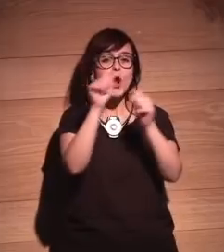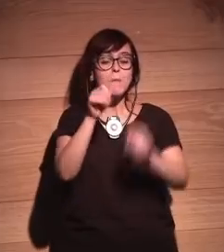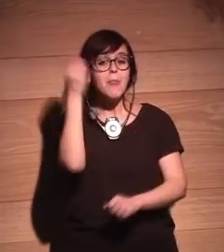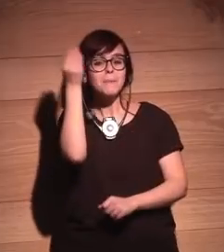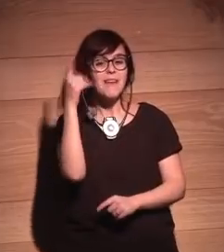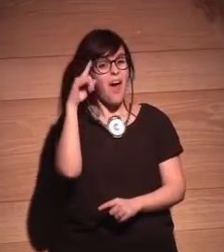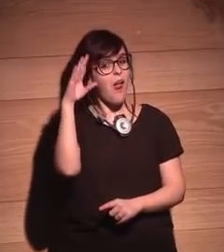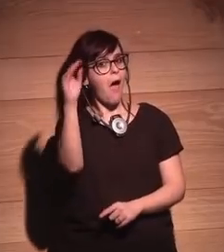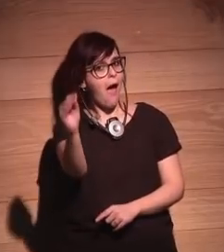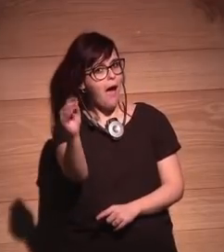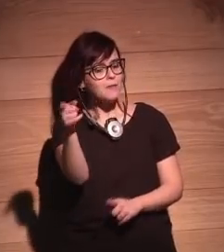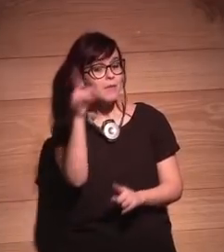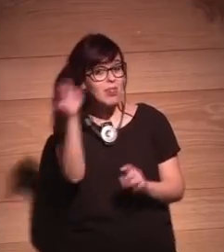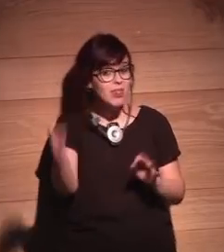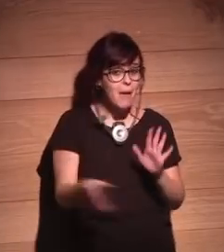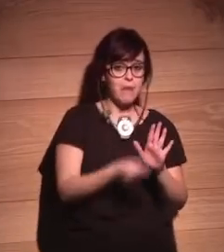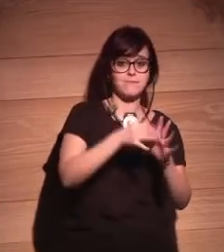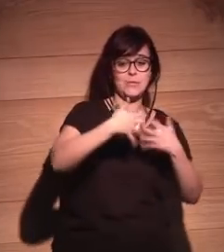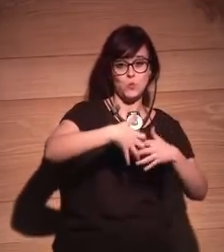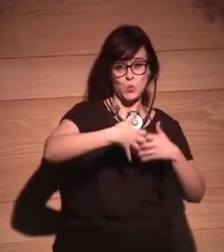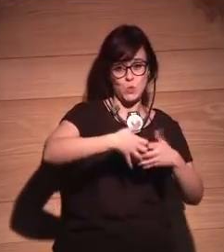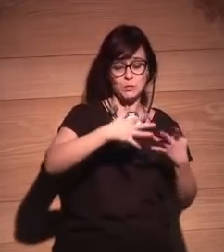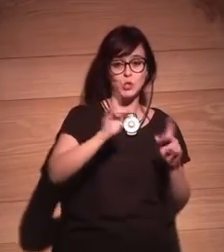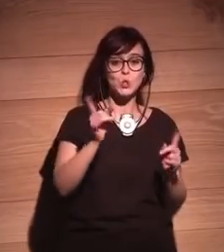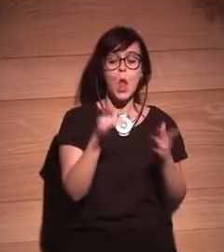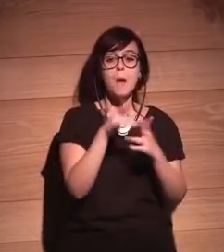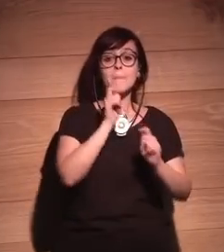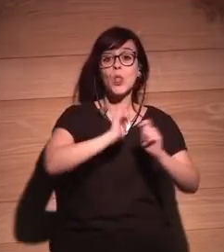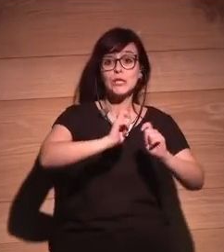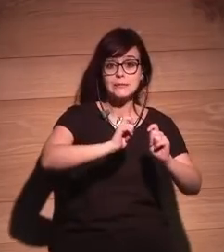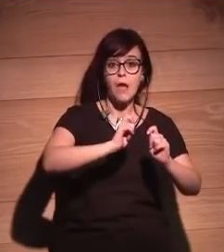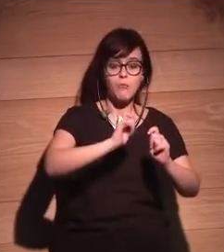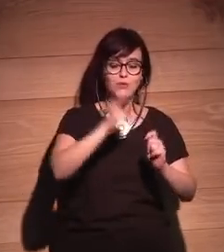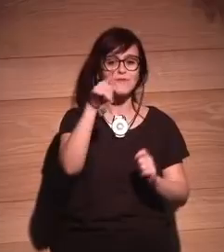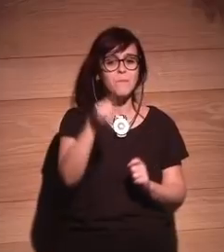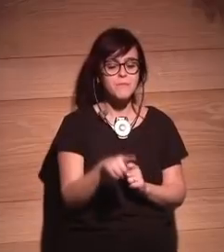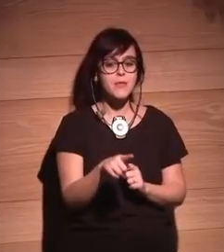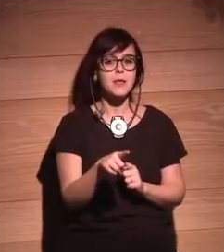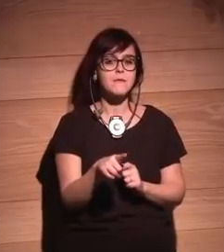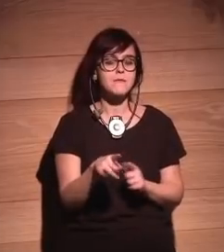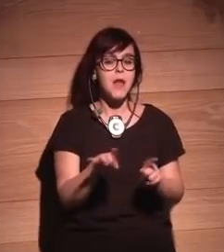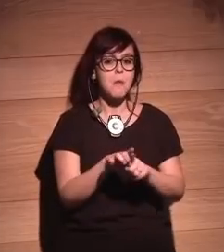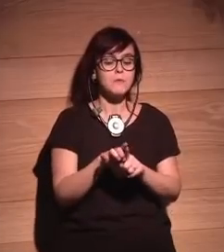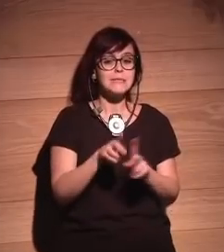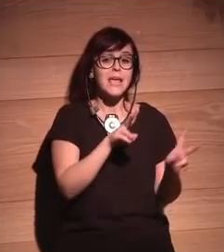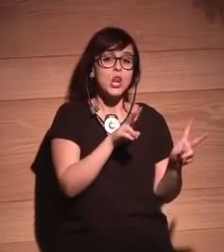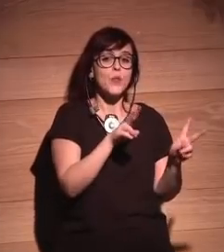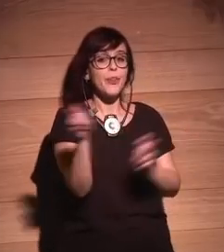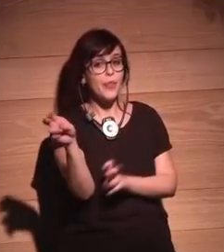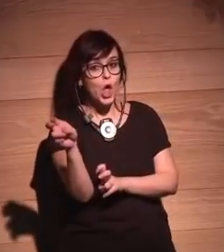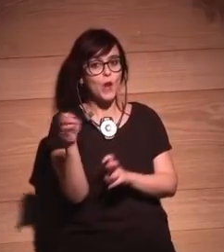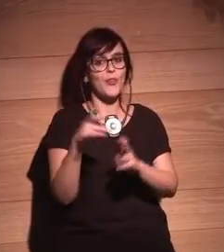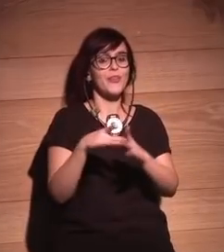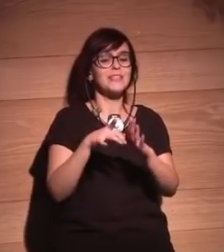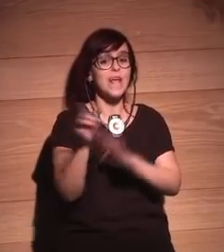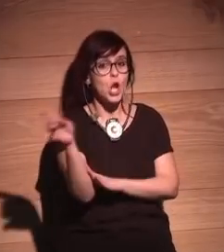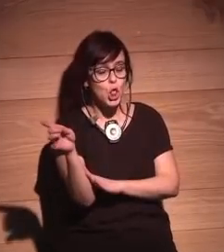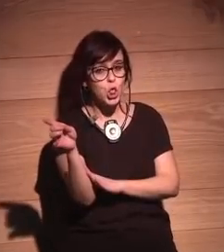smart la incorporemos a nuestra industria. No solamente ser buenos periodistas, sino también incorporar la innovación y